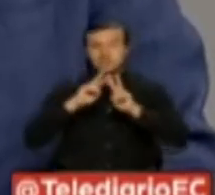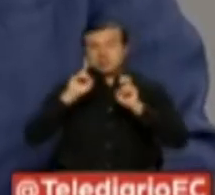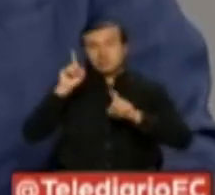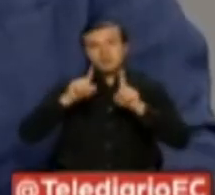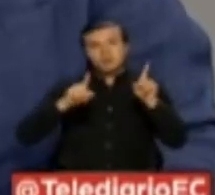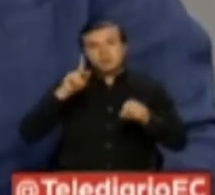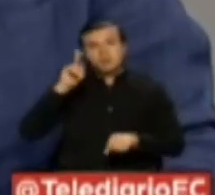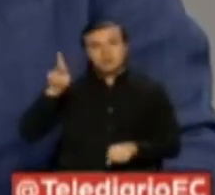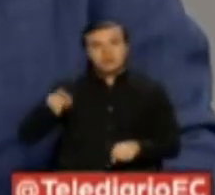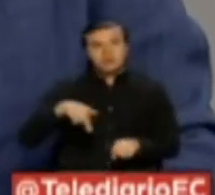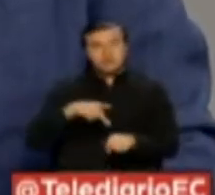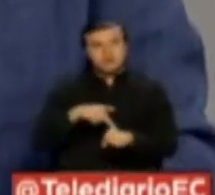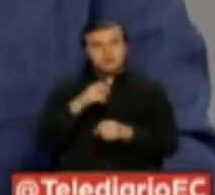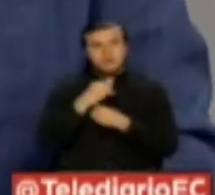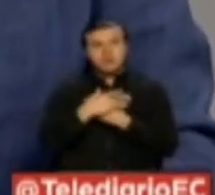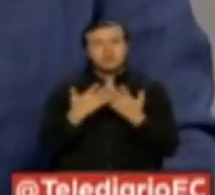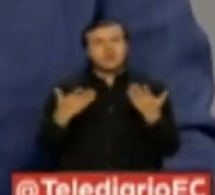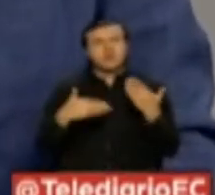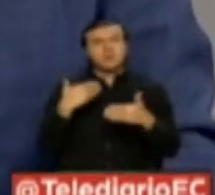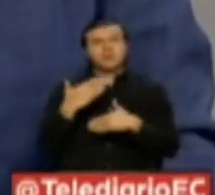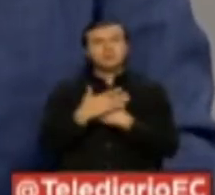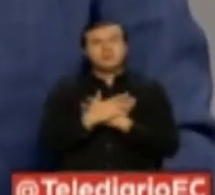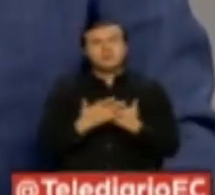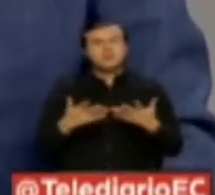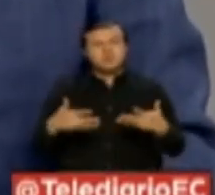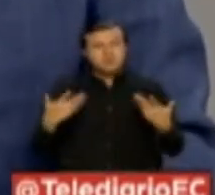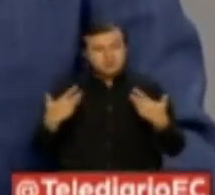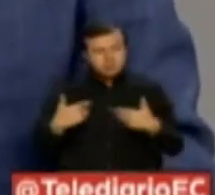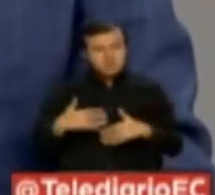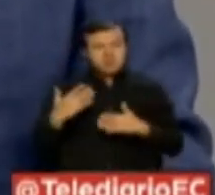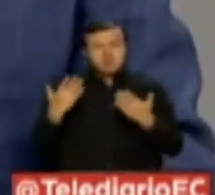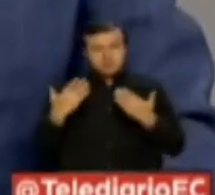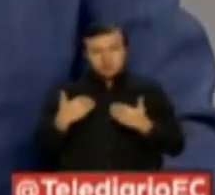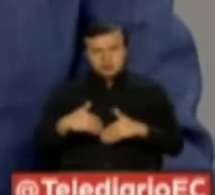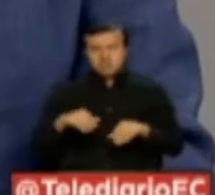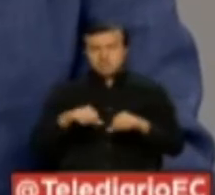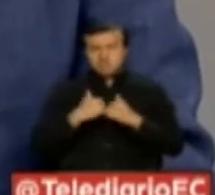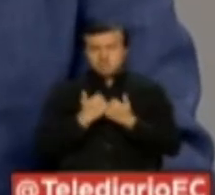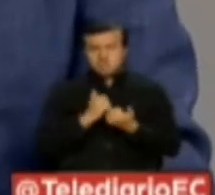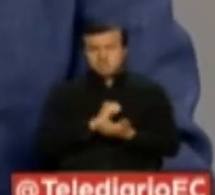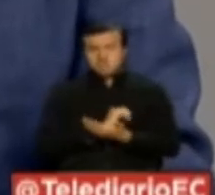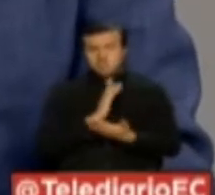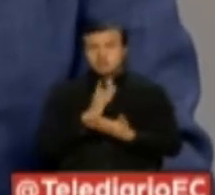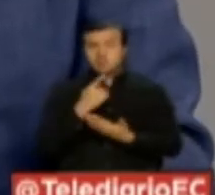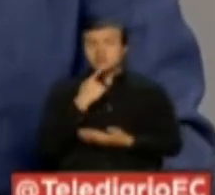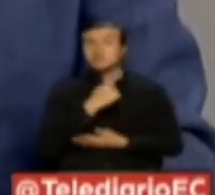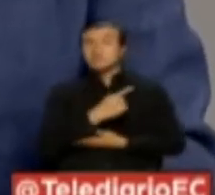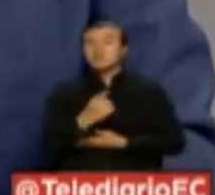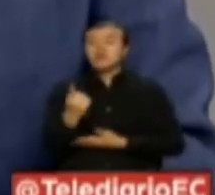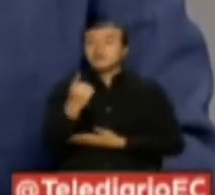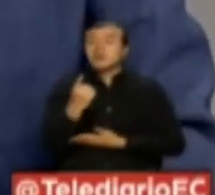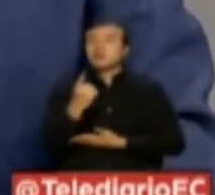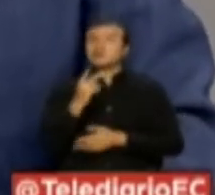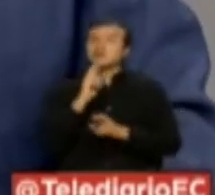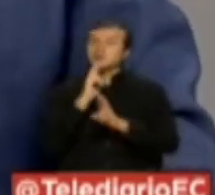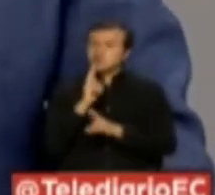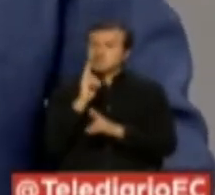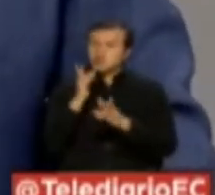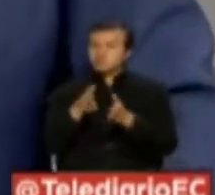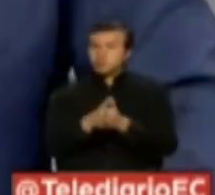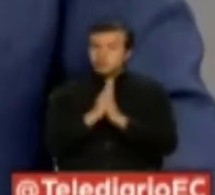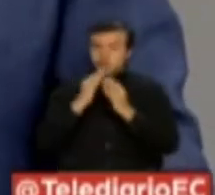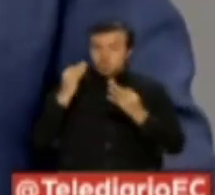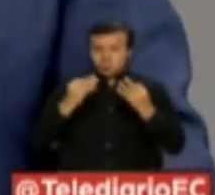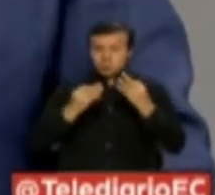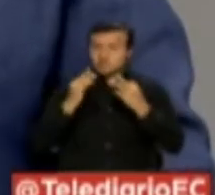algunos juristas explican el proceder que corresponde luego de que la Asamblea Nacional ofreciera una respuesta al pedido de la